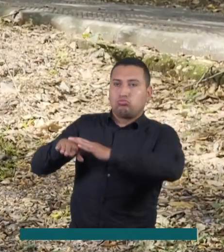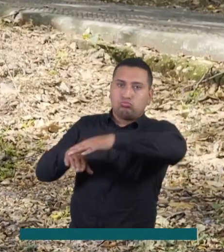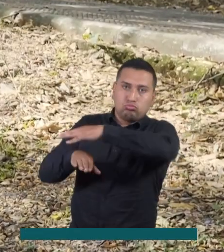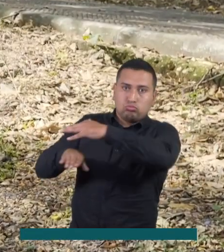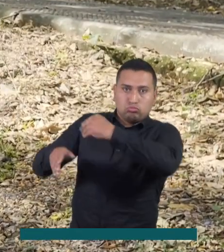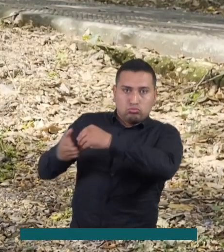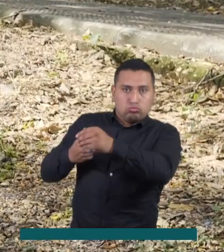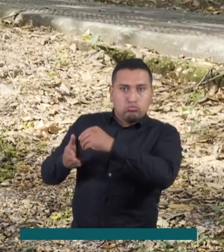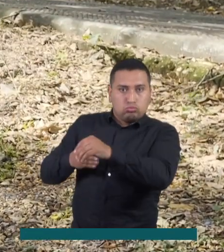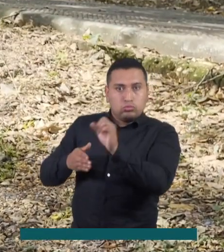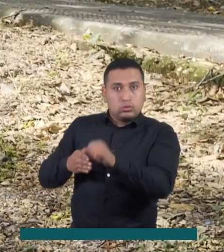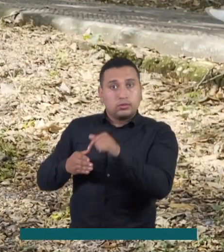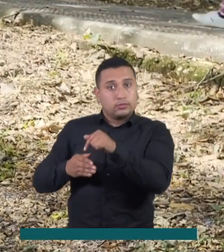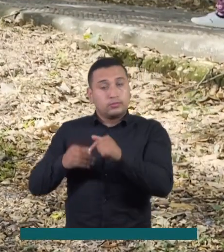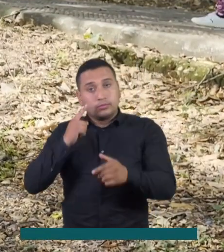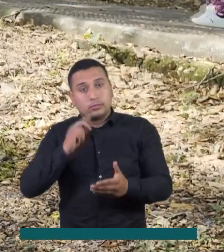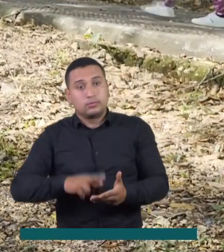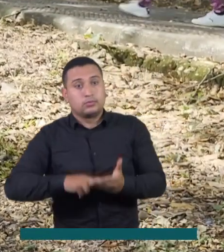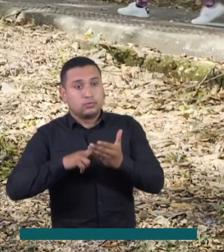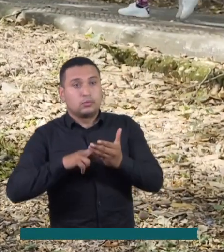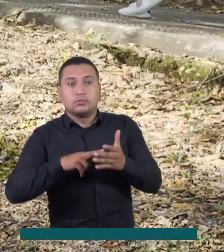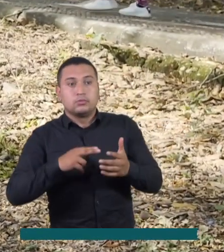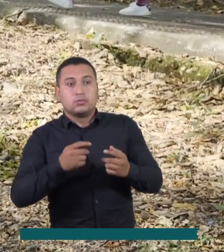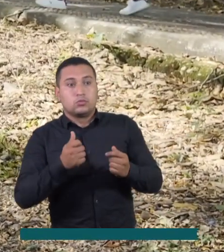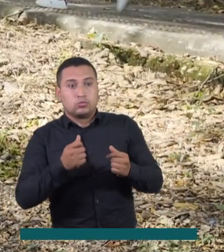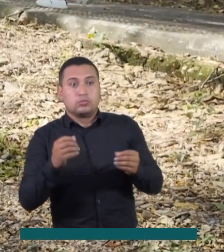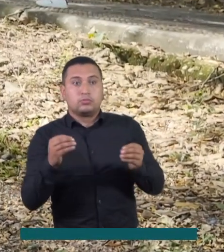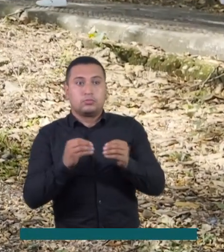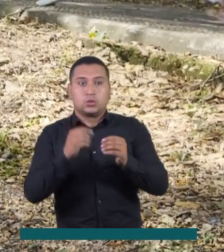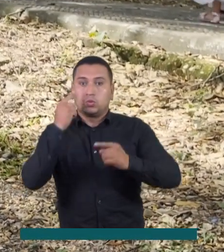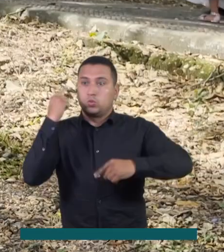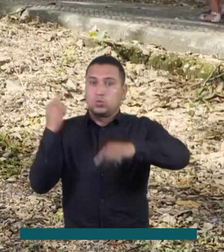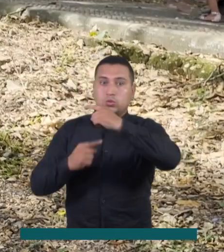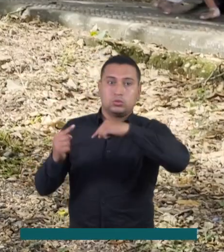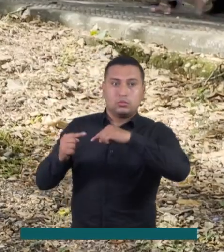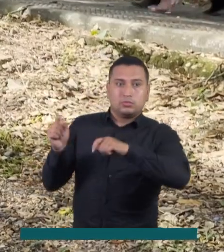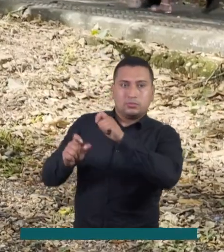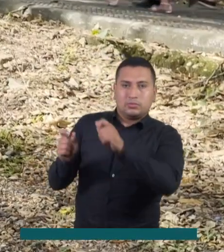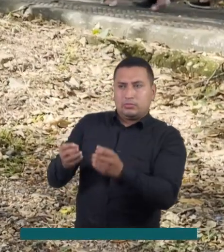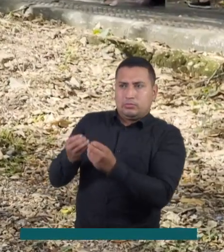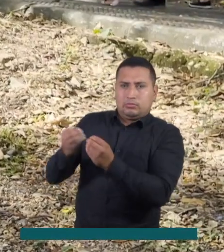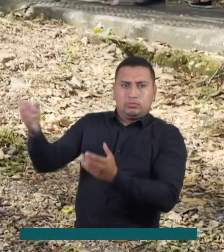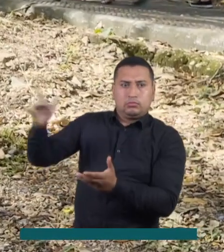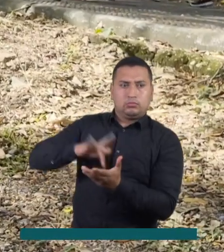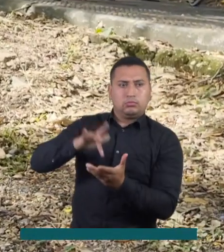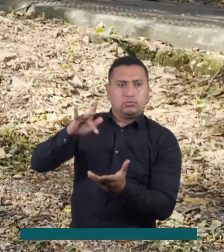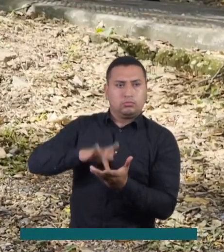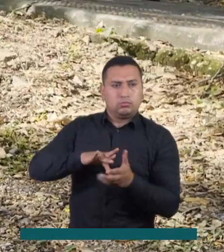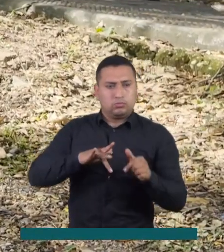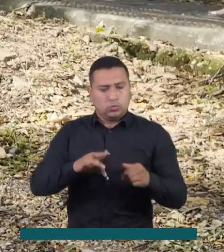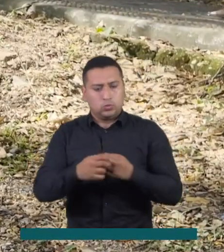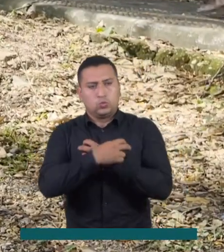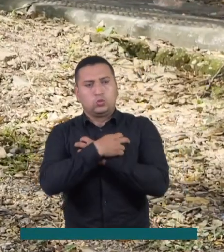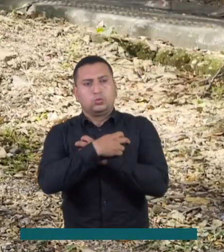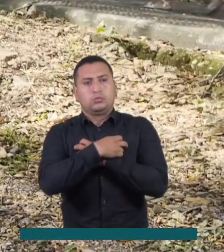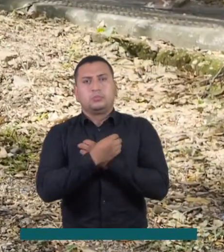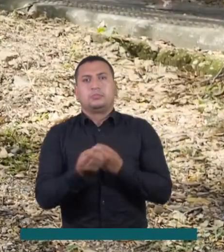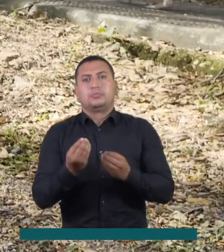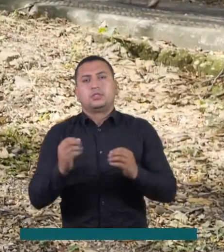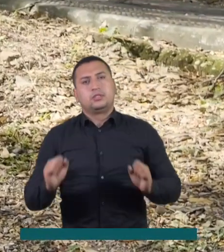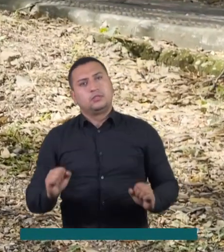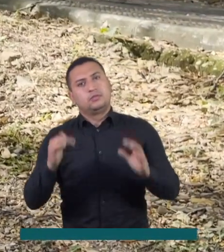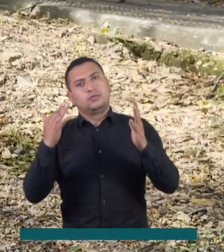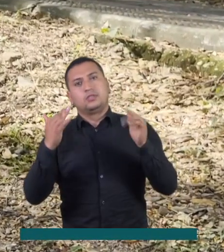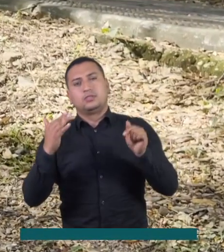también se le suma la turística, pues cientos de visitantes vinieron al departamento de Huila a vivir las festividades de San Juan y de San Pedro. Para